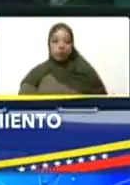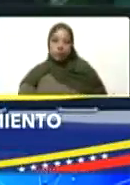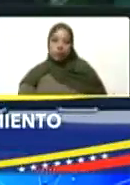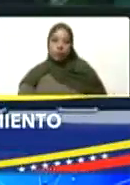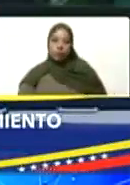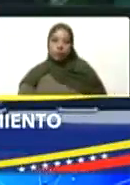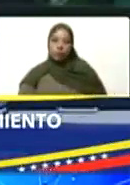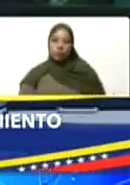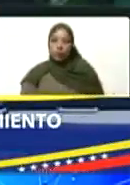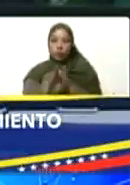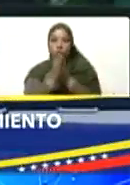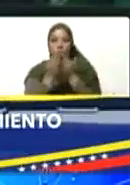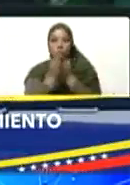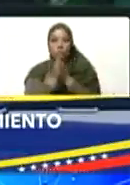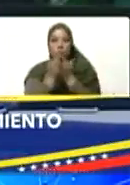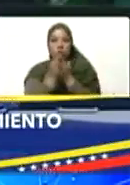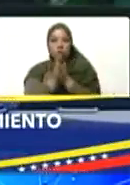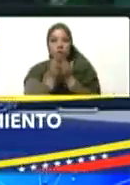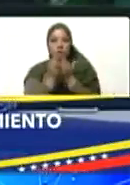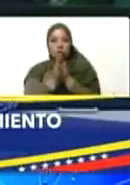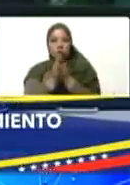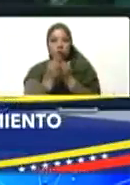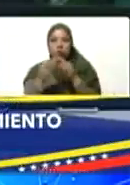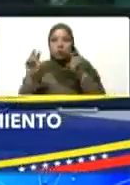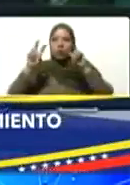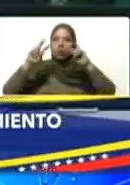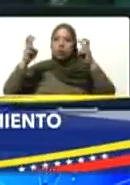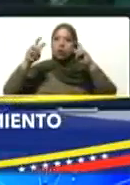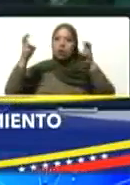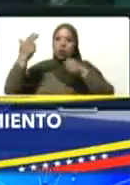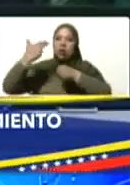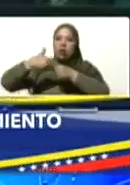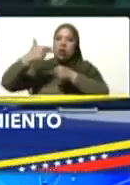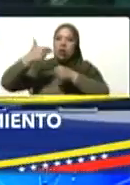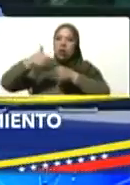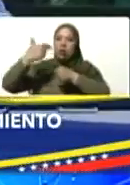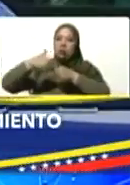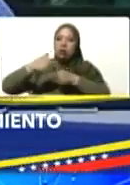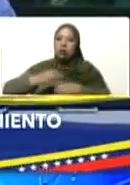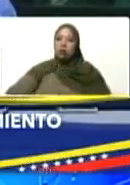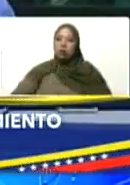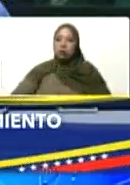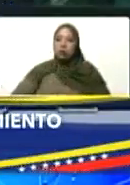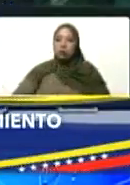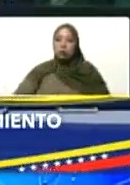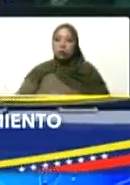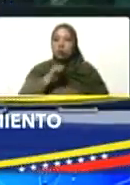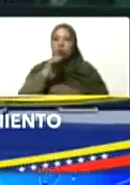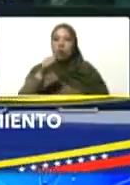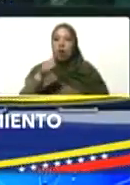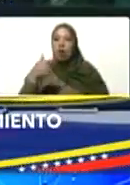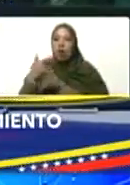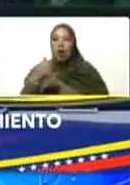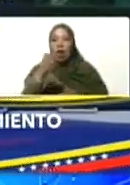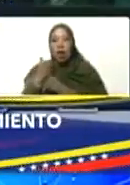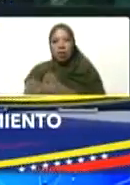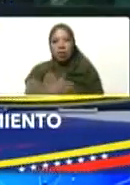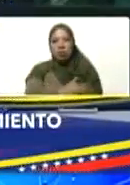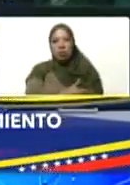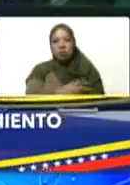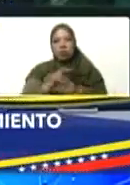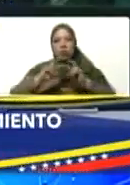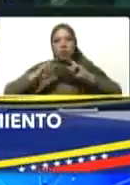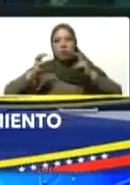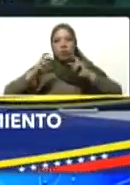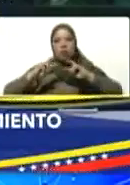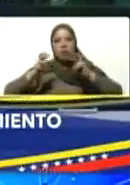Su libro famoso, con su título, El petróleo, el excremento del diablo. El título de